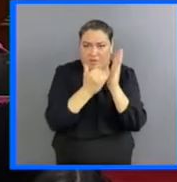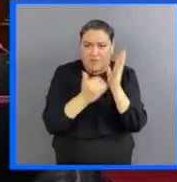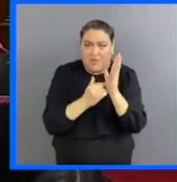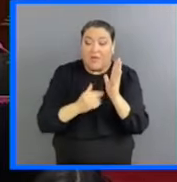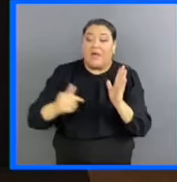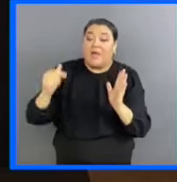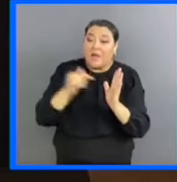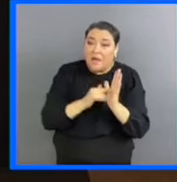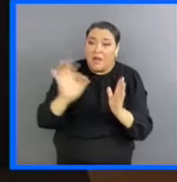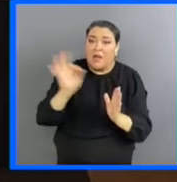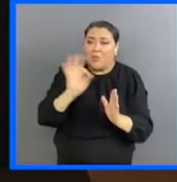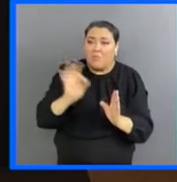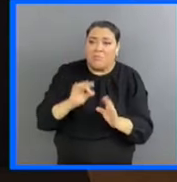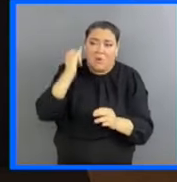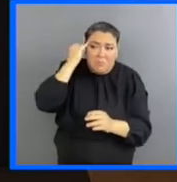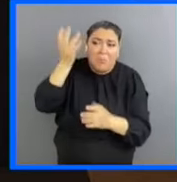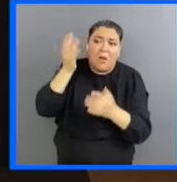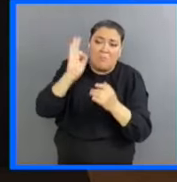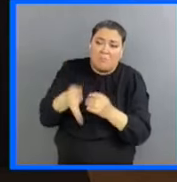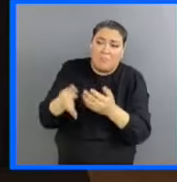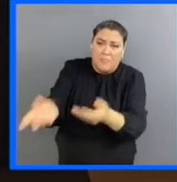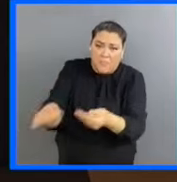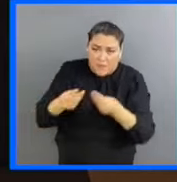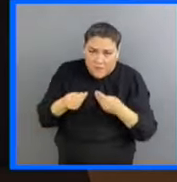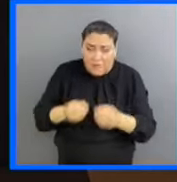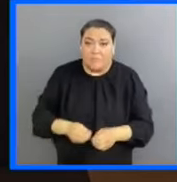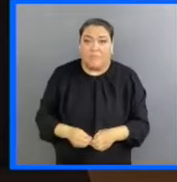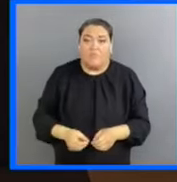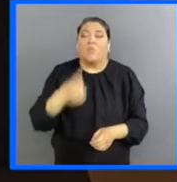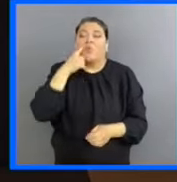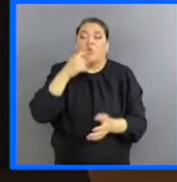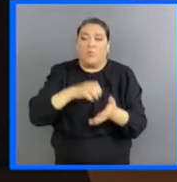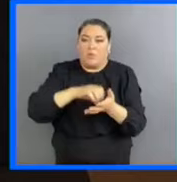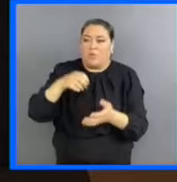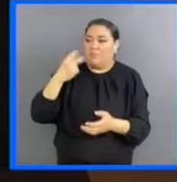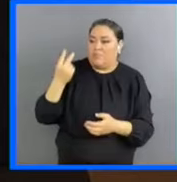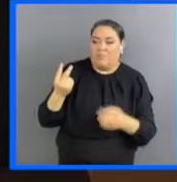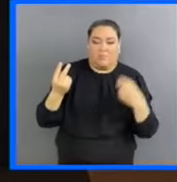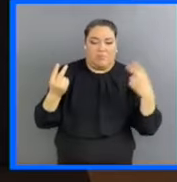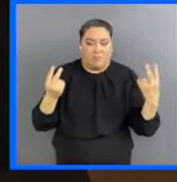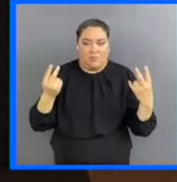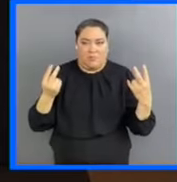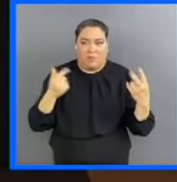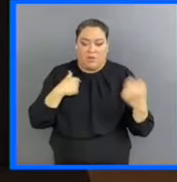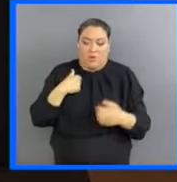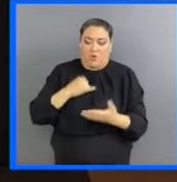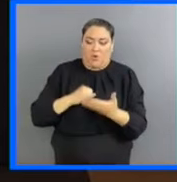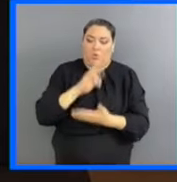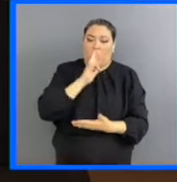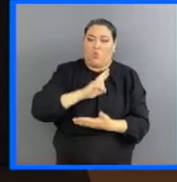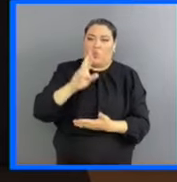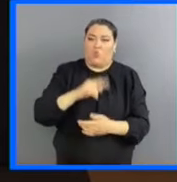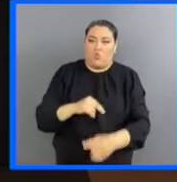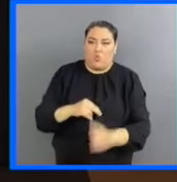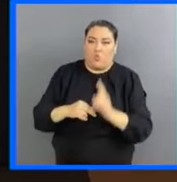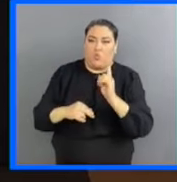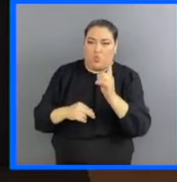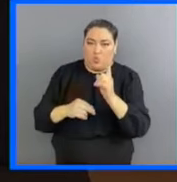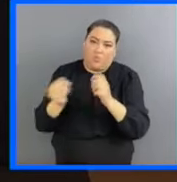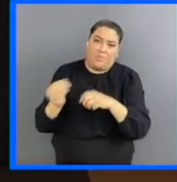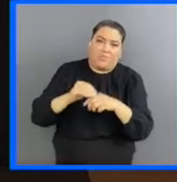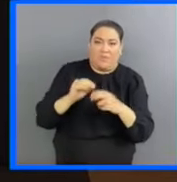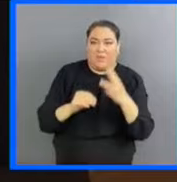procedente. Y decidir emitir el voto de calidad es lo que es una decisión